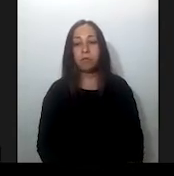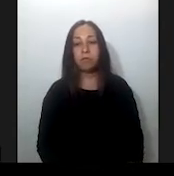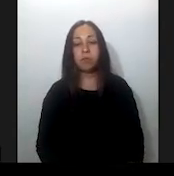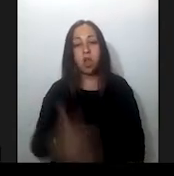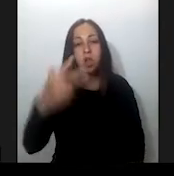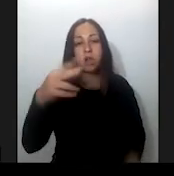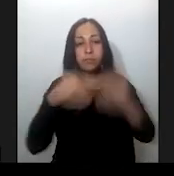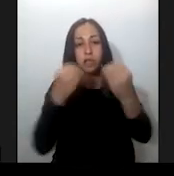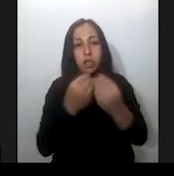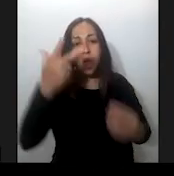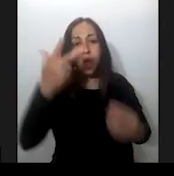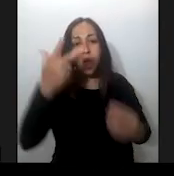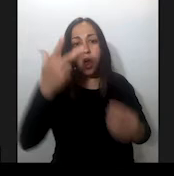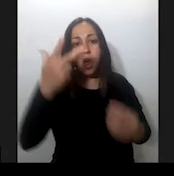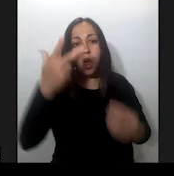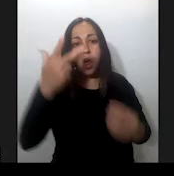Y me da 8000.